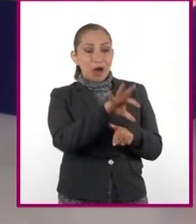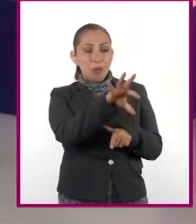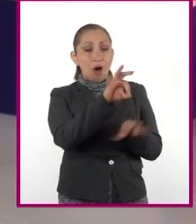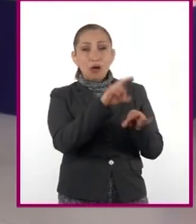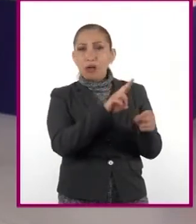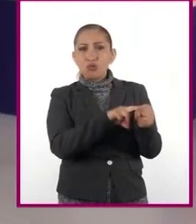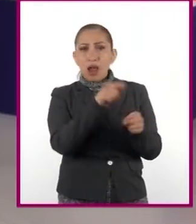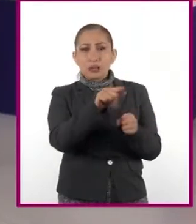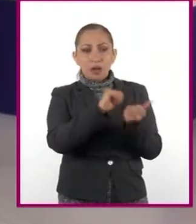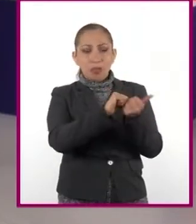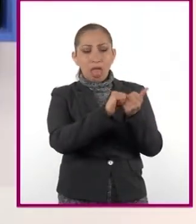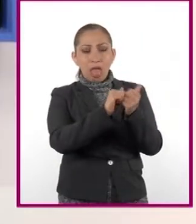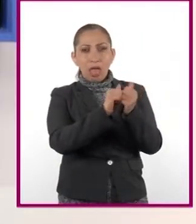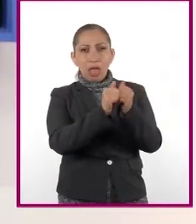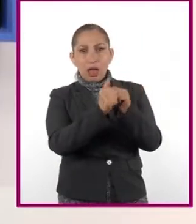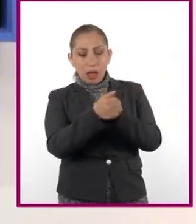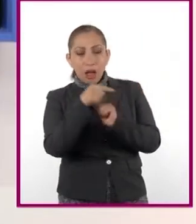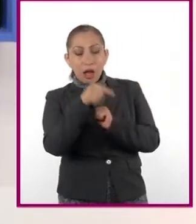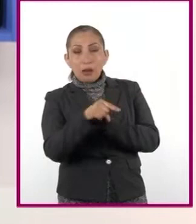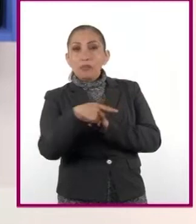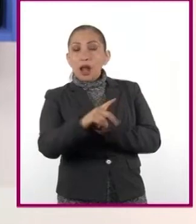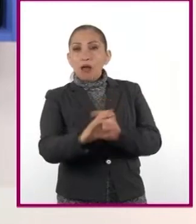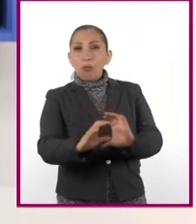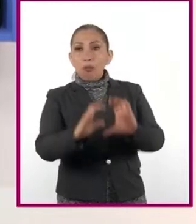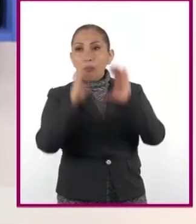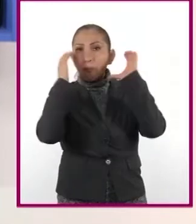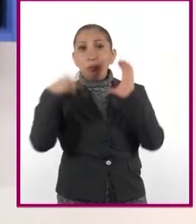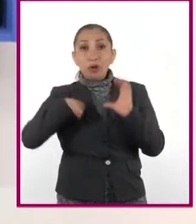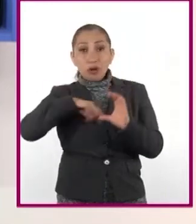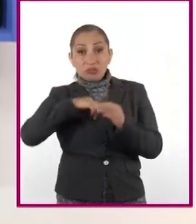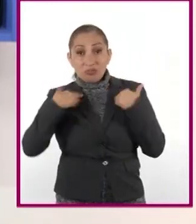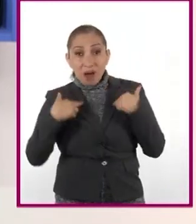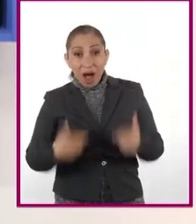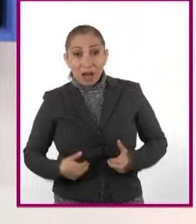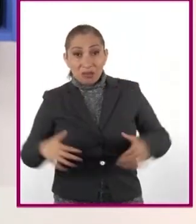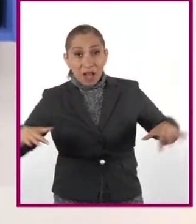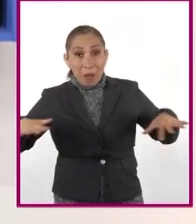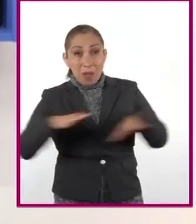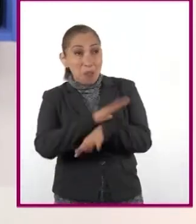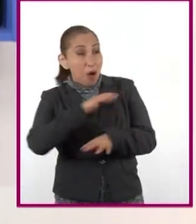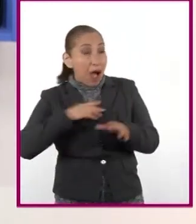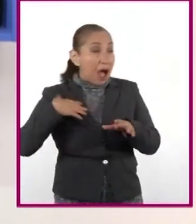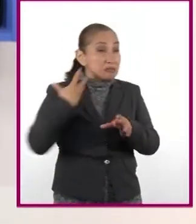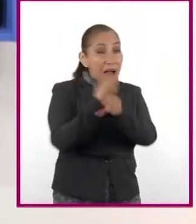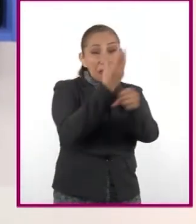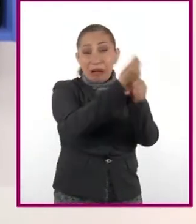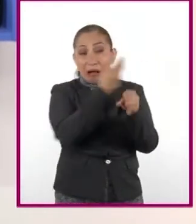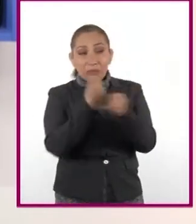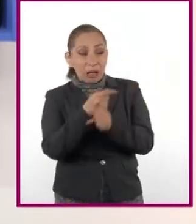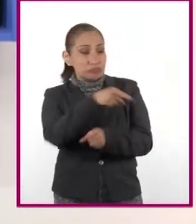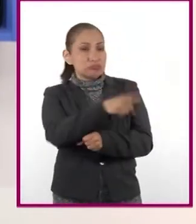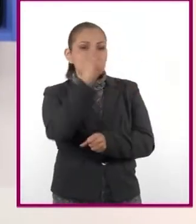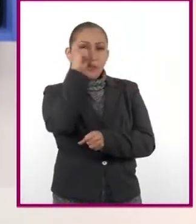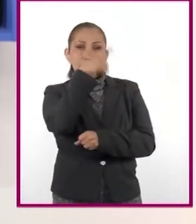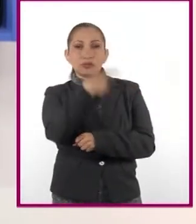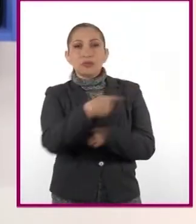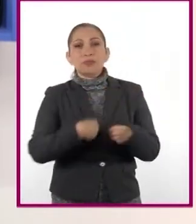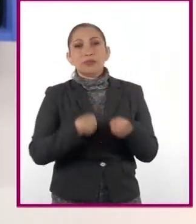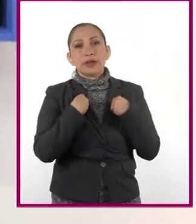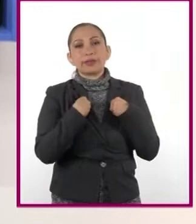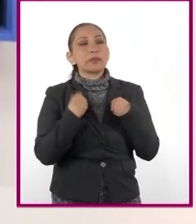por la naturaleza, la velocidad con la que hemos modificado el ambiente dificulta este proceso,